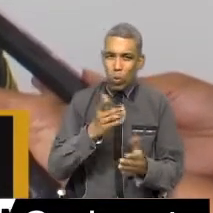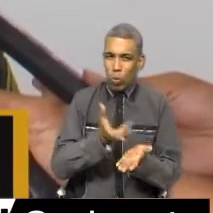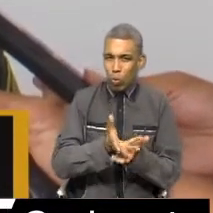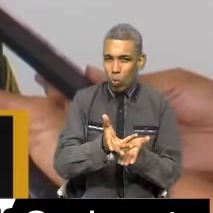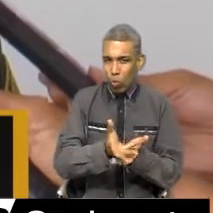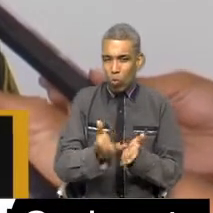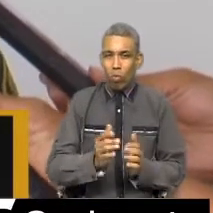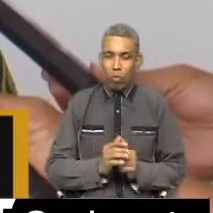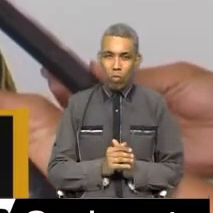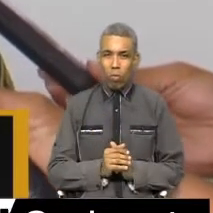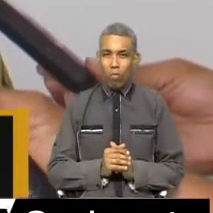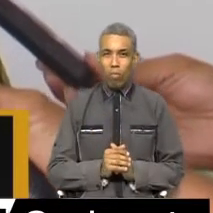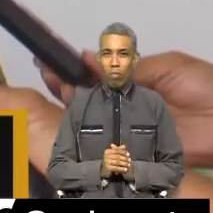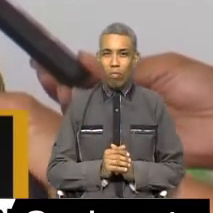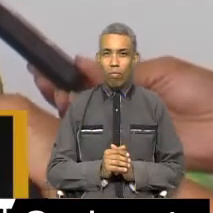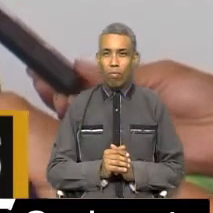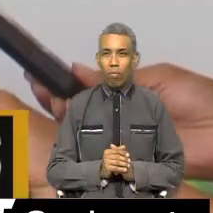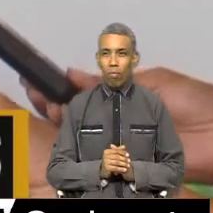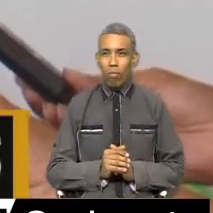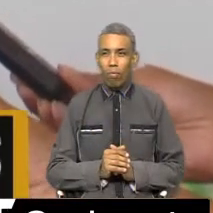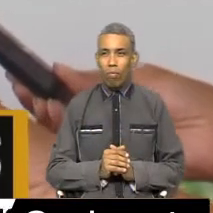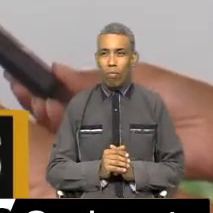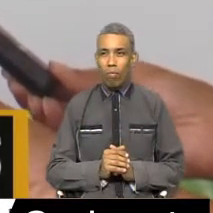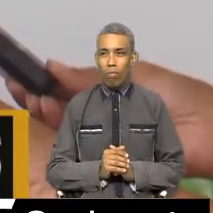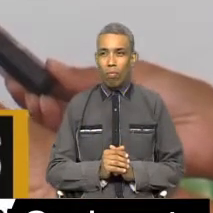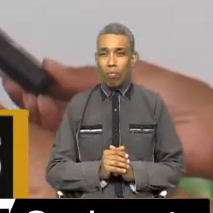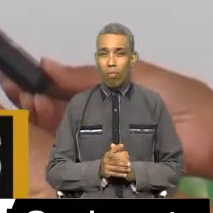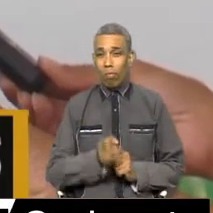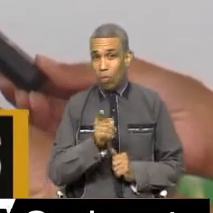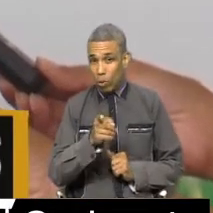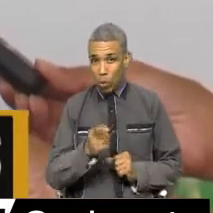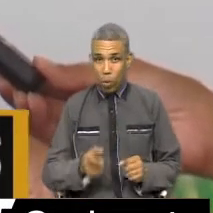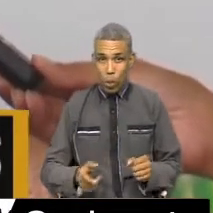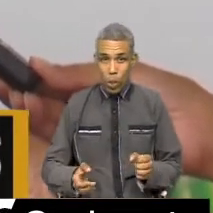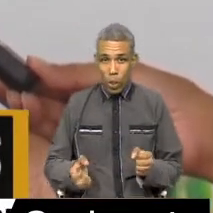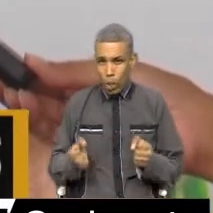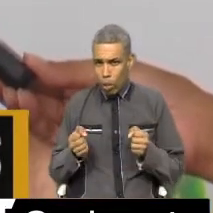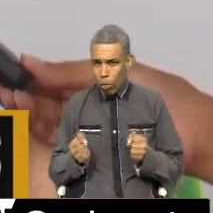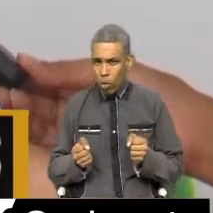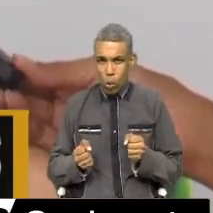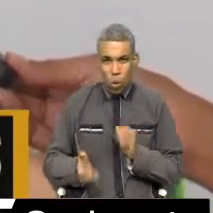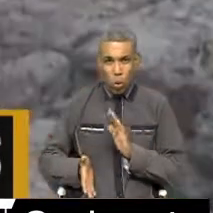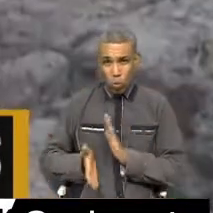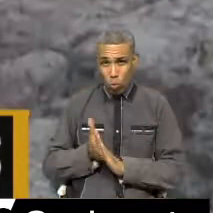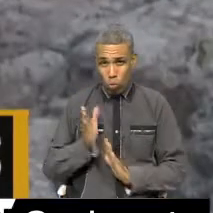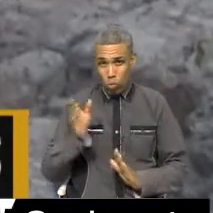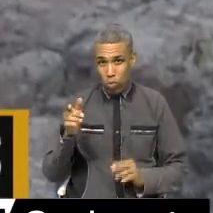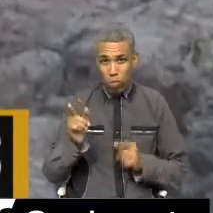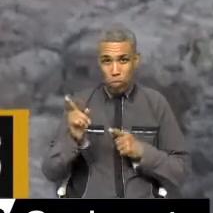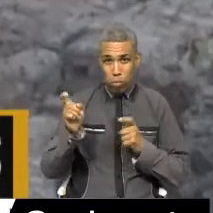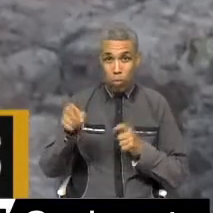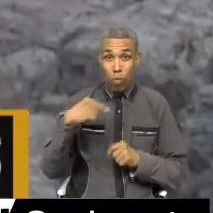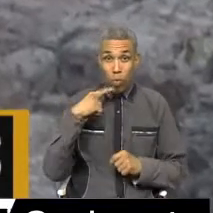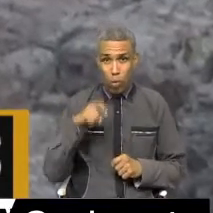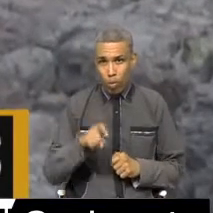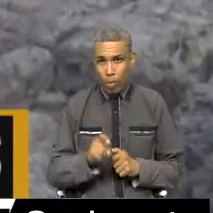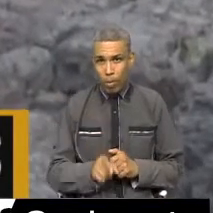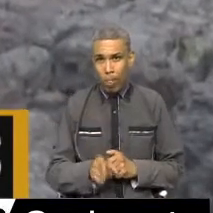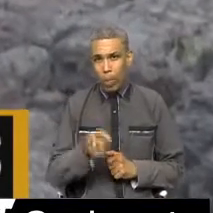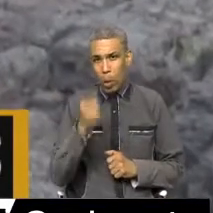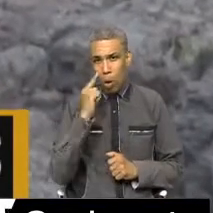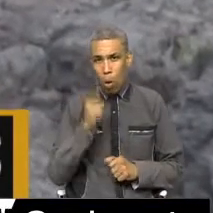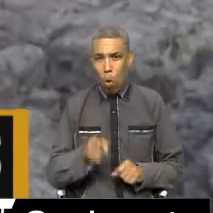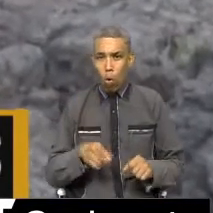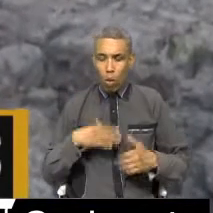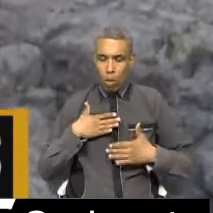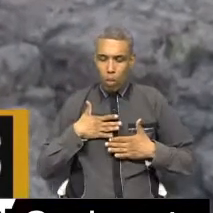para que si van a desplazarse de Barranca Bermeja hacia Bucaramanga, lo hagan cautelosamente con